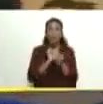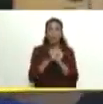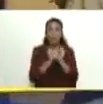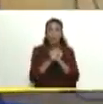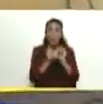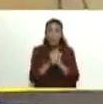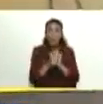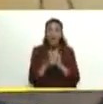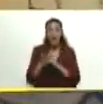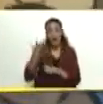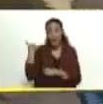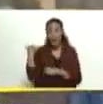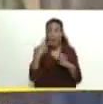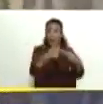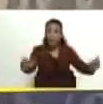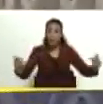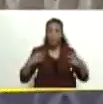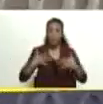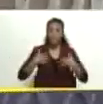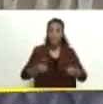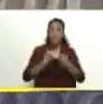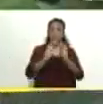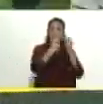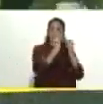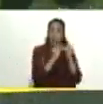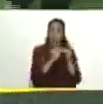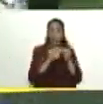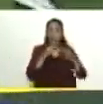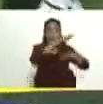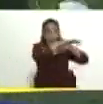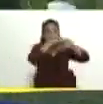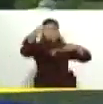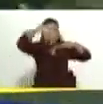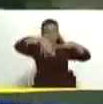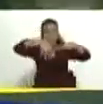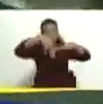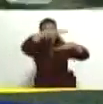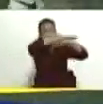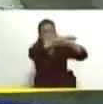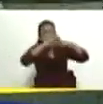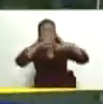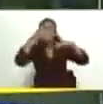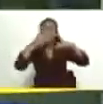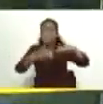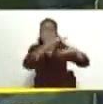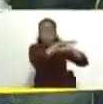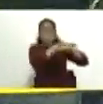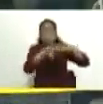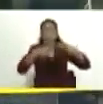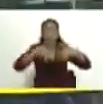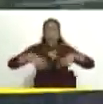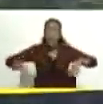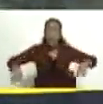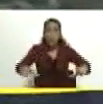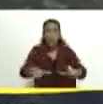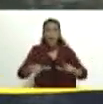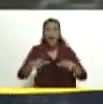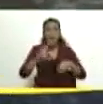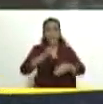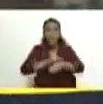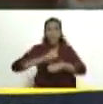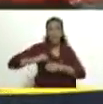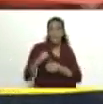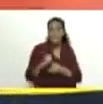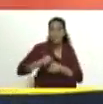que fue el octogonal de salud fue recuperado, impermeabilizado. Tenemos ahora la instalación del módulo policial,